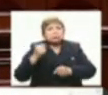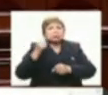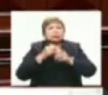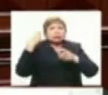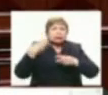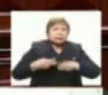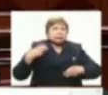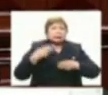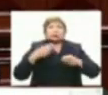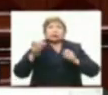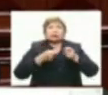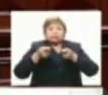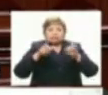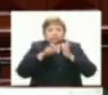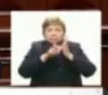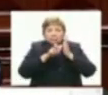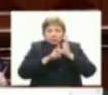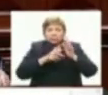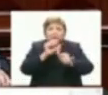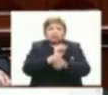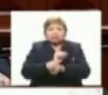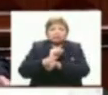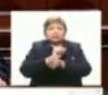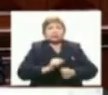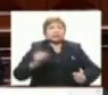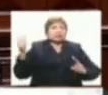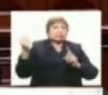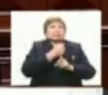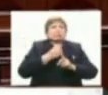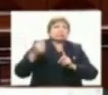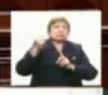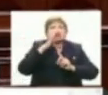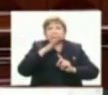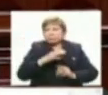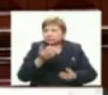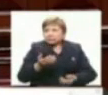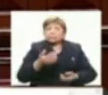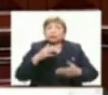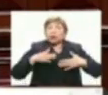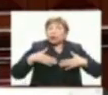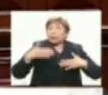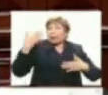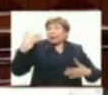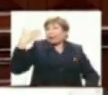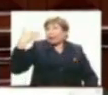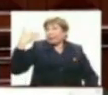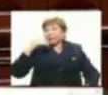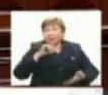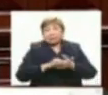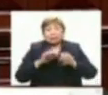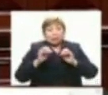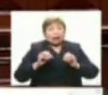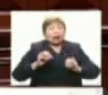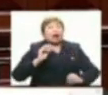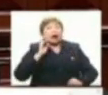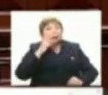que impusieron regímenes de esclavitud y violencia. Los que fueron ampliamente registrados en el